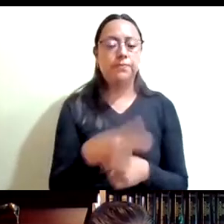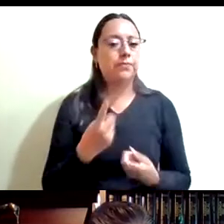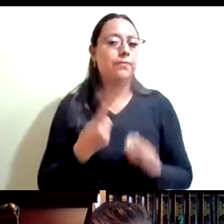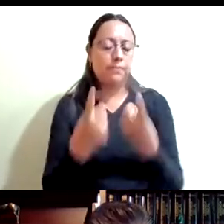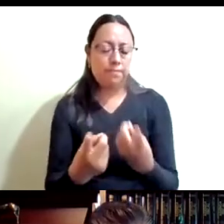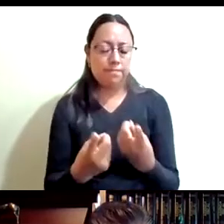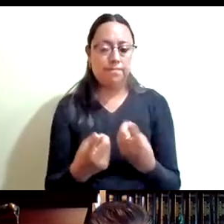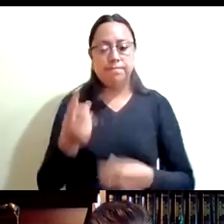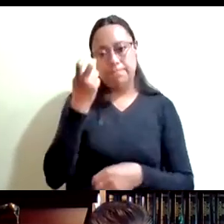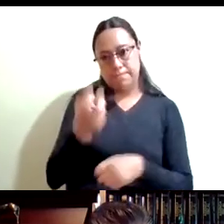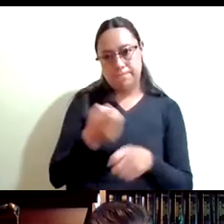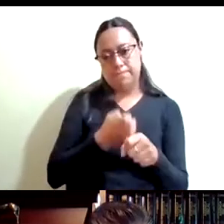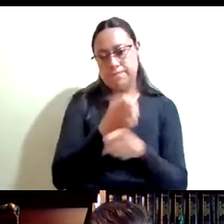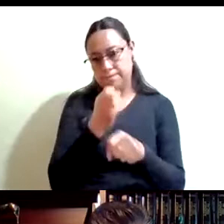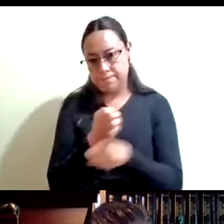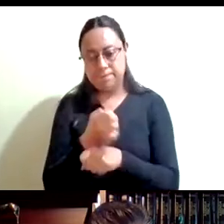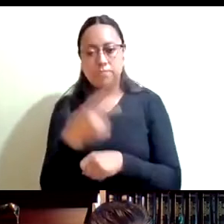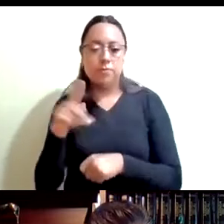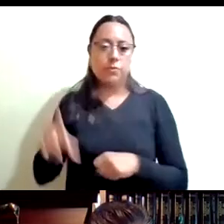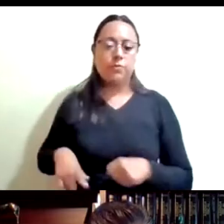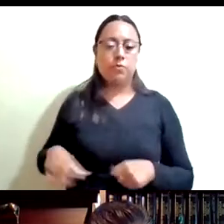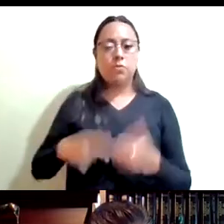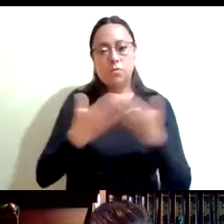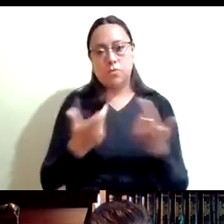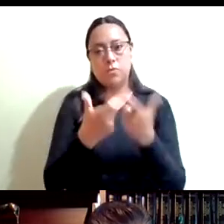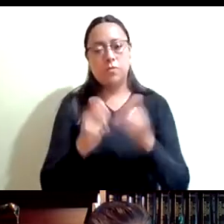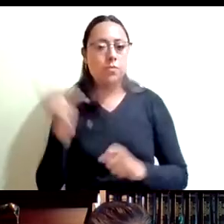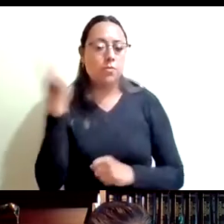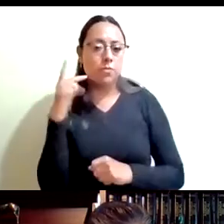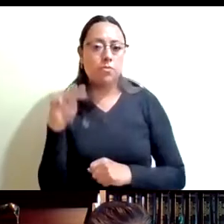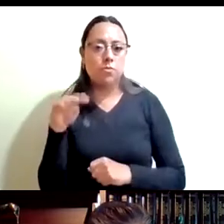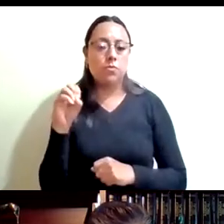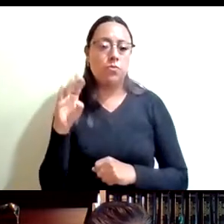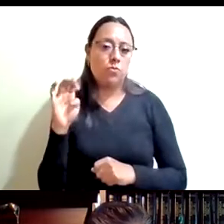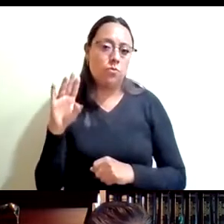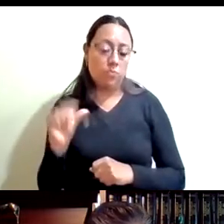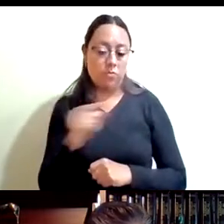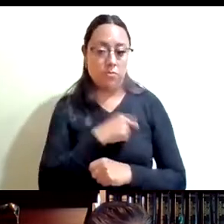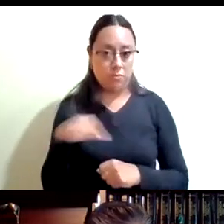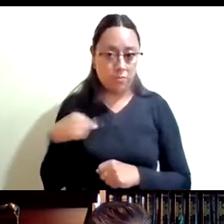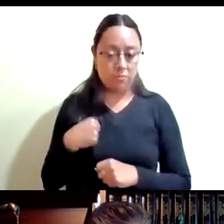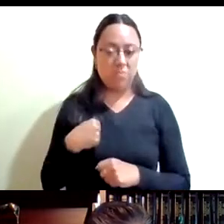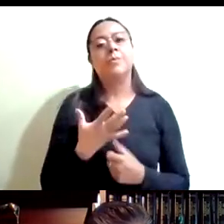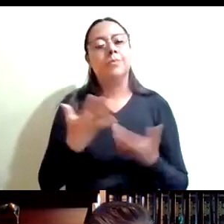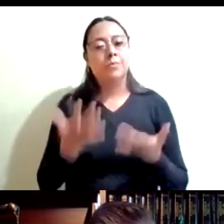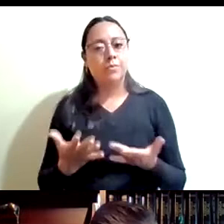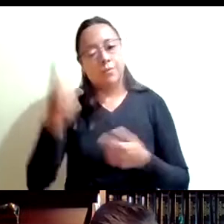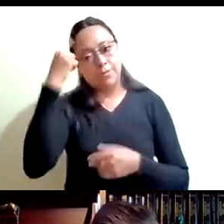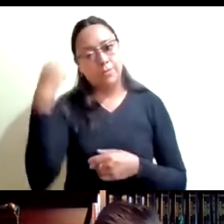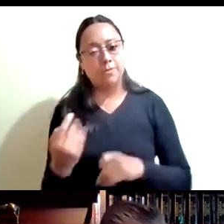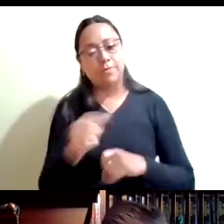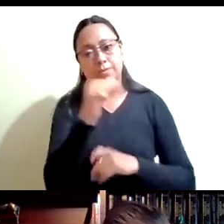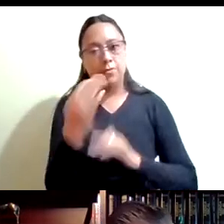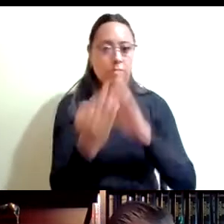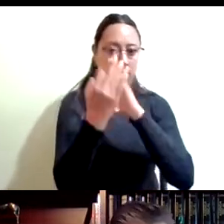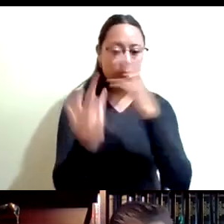gobierno. Por lo que en Morena no estamos en favor de considerar otras comparecencias que no se